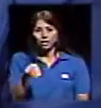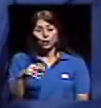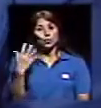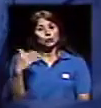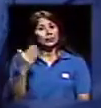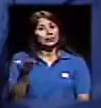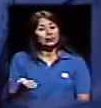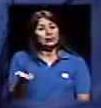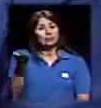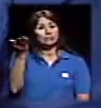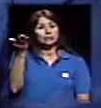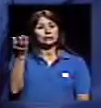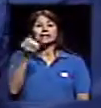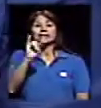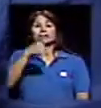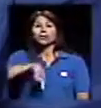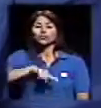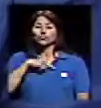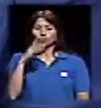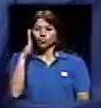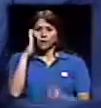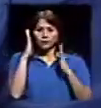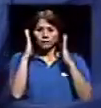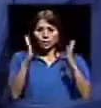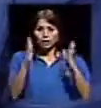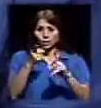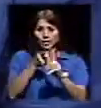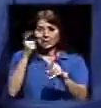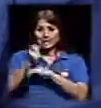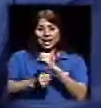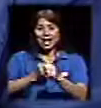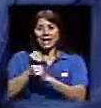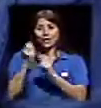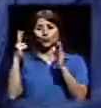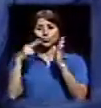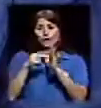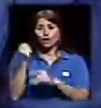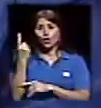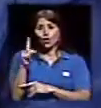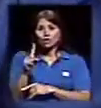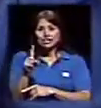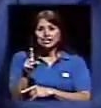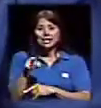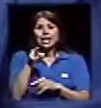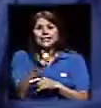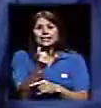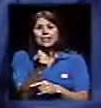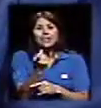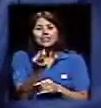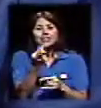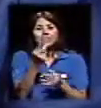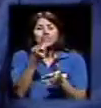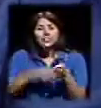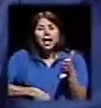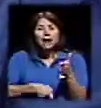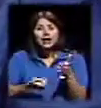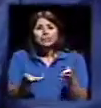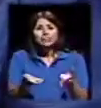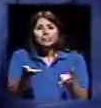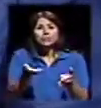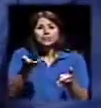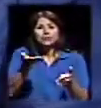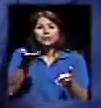cuenta que desde el 2011 ha venido creciendo este déficit fiscal, llegando a ese punto máximo del